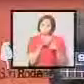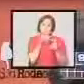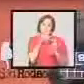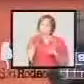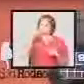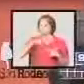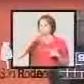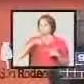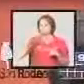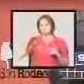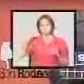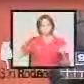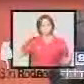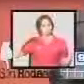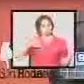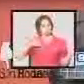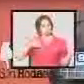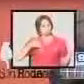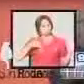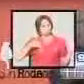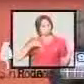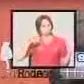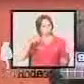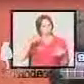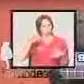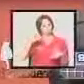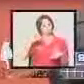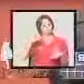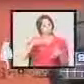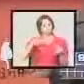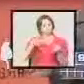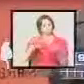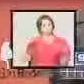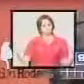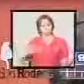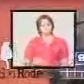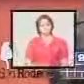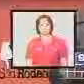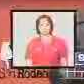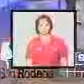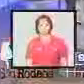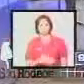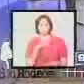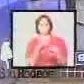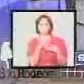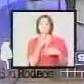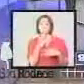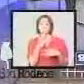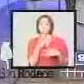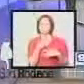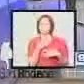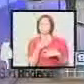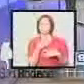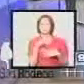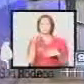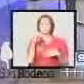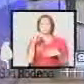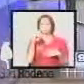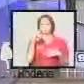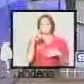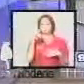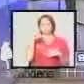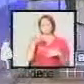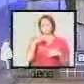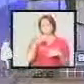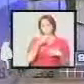necesariamente debe tener un fiador del sector público. Bueno, me dicen que tenemos en línea don Elber Fernández. Muy